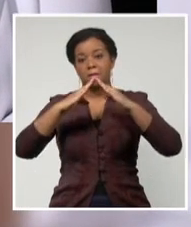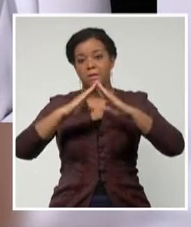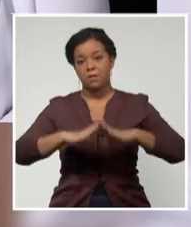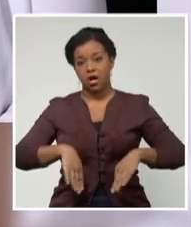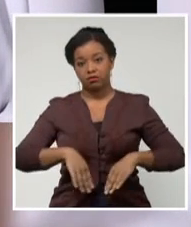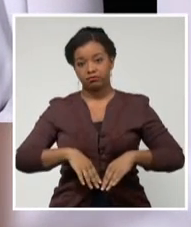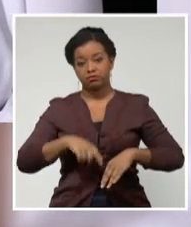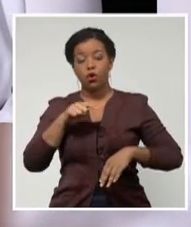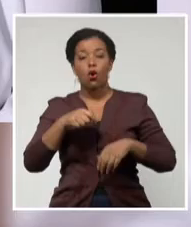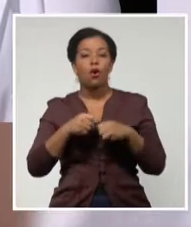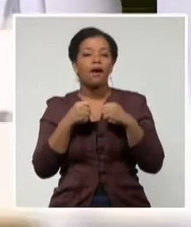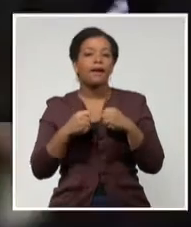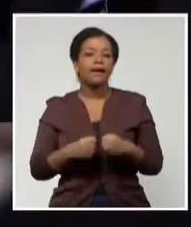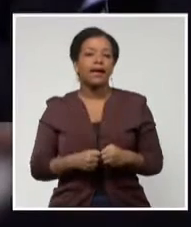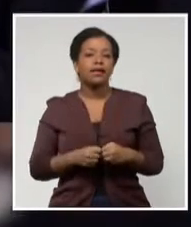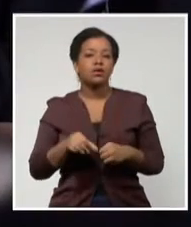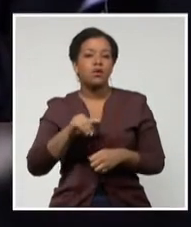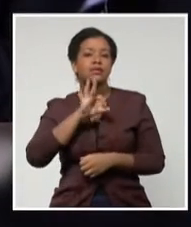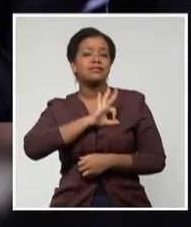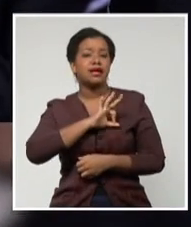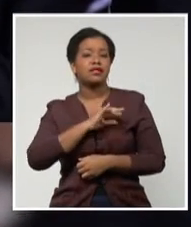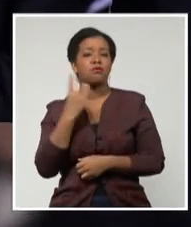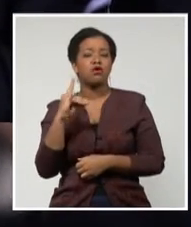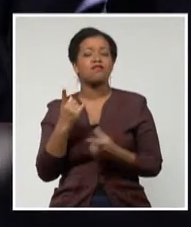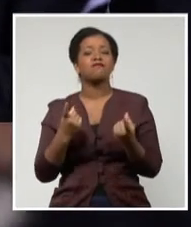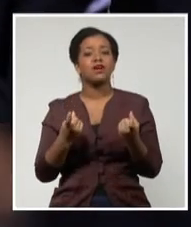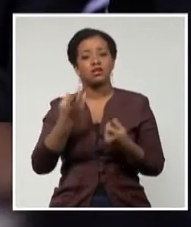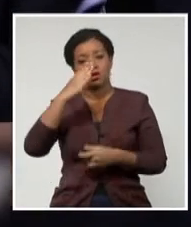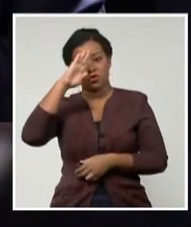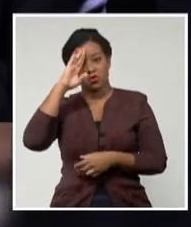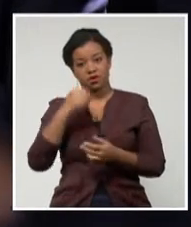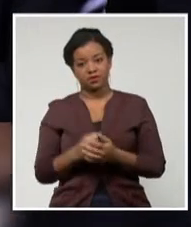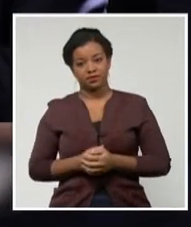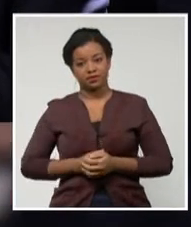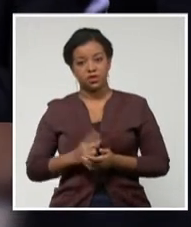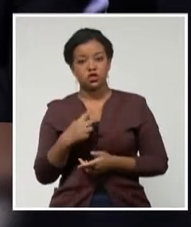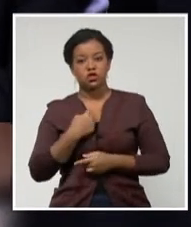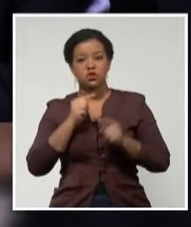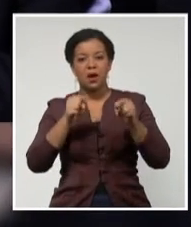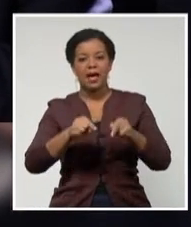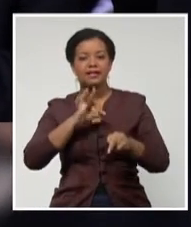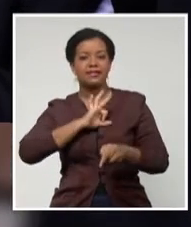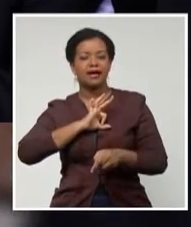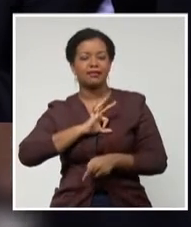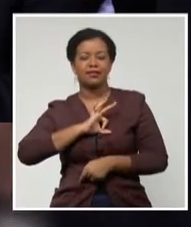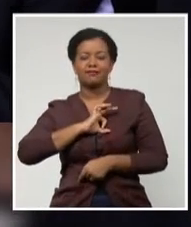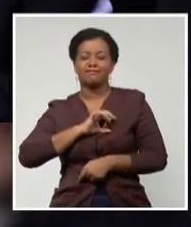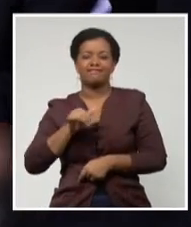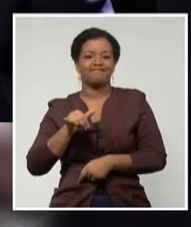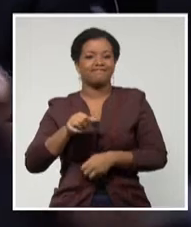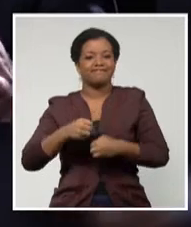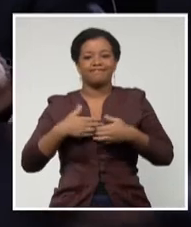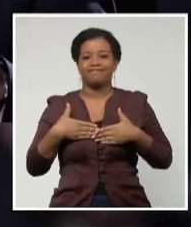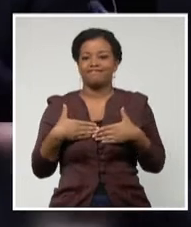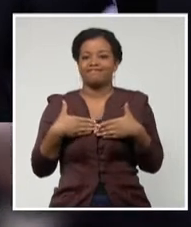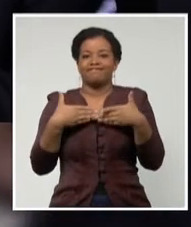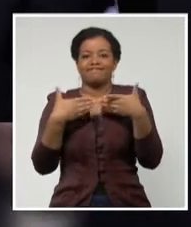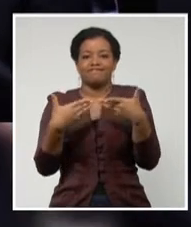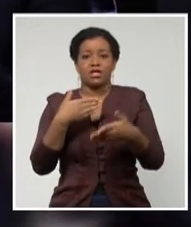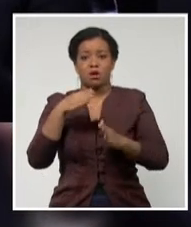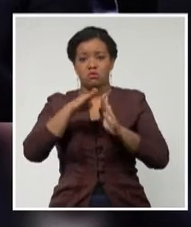se queda, hoy se siente en Bolivia. La presencia nuestra ahí era puramente humanitaria, altruista, un programa de cooperación